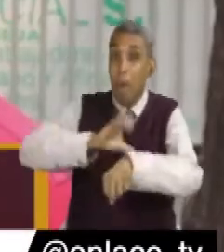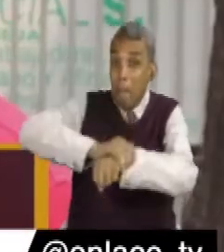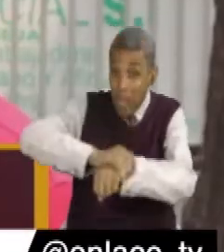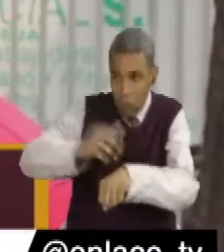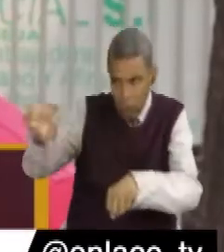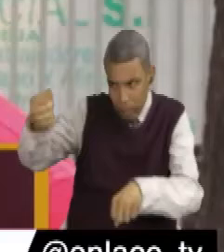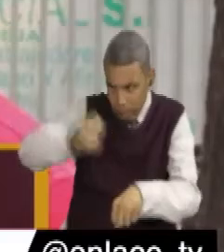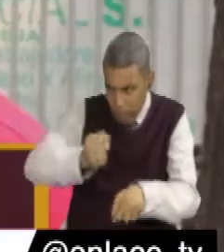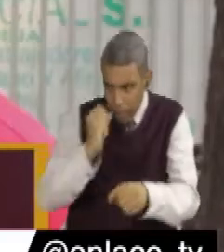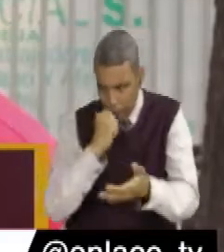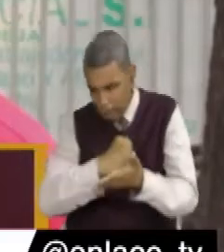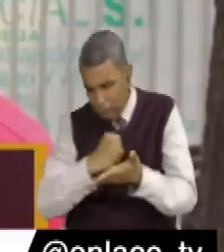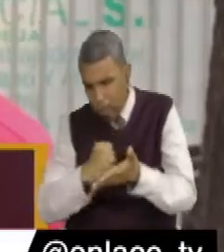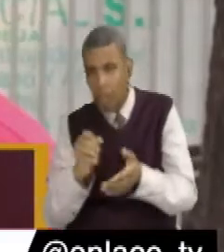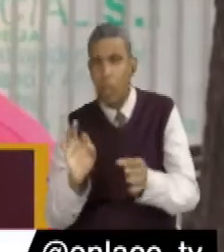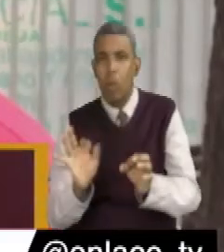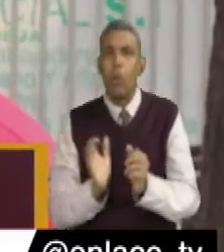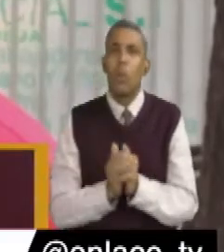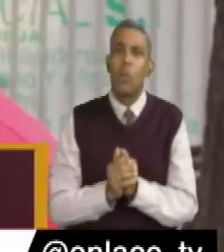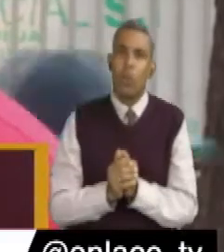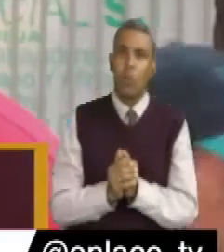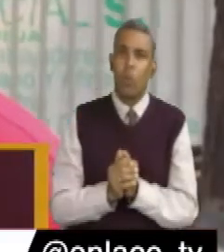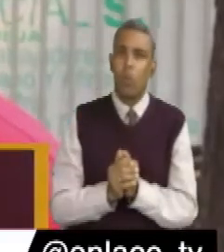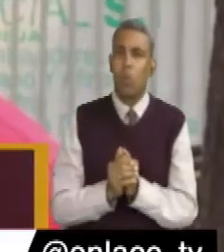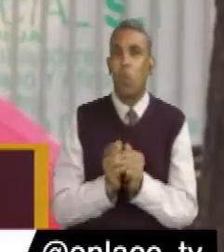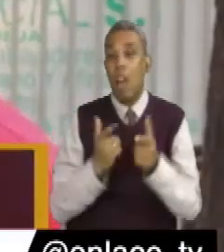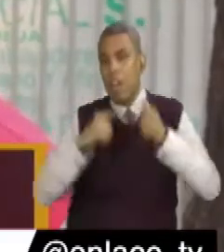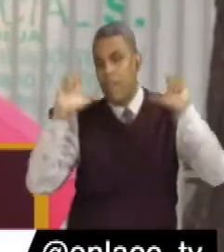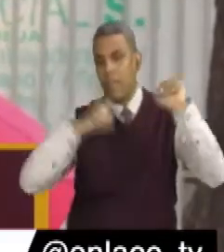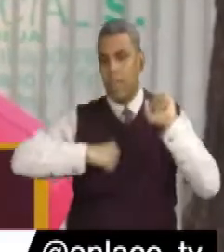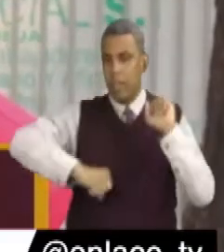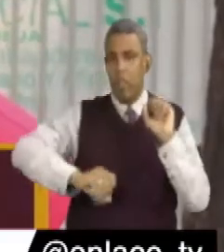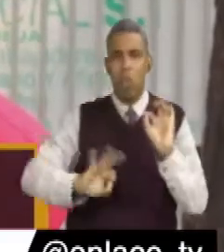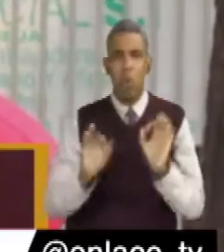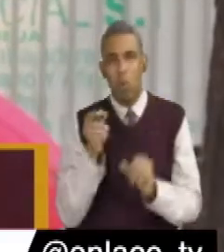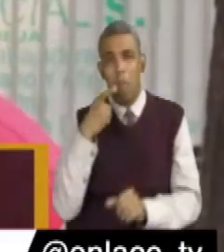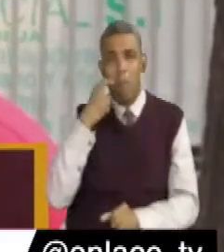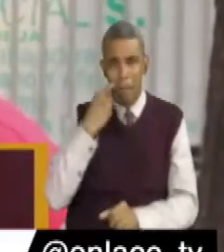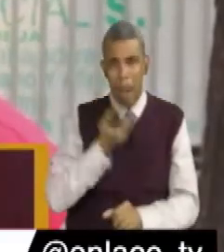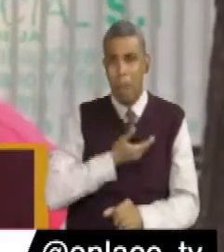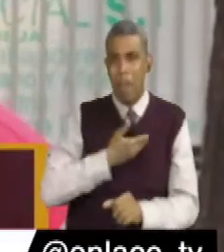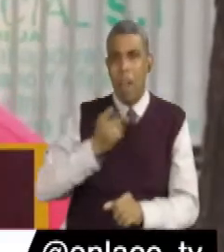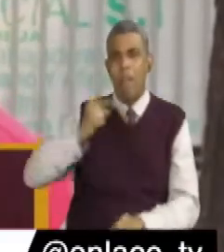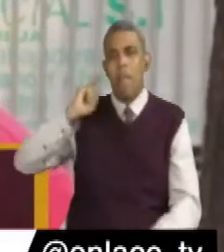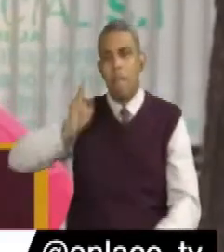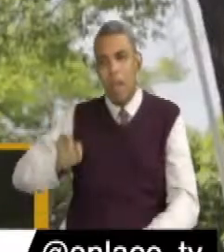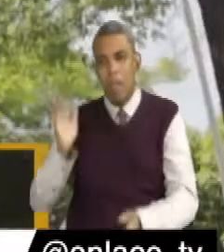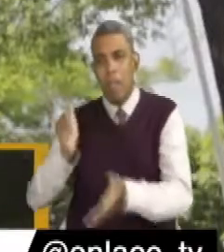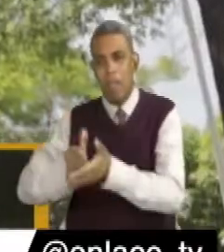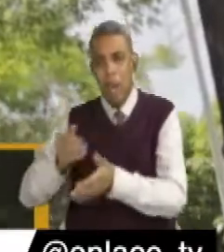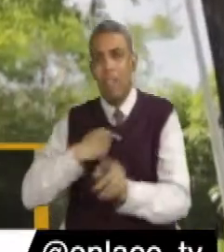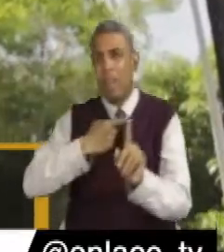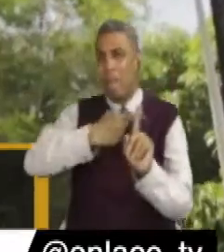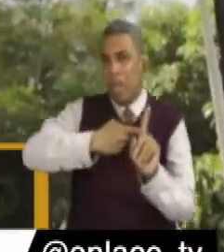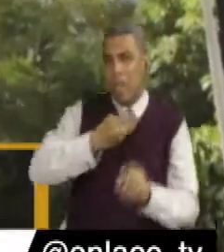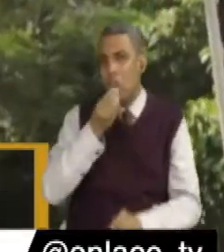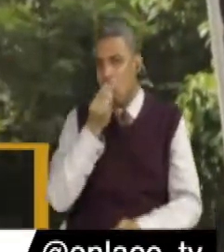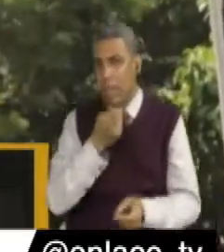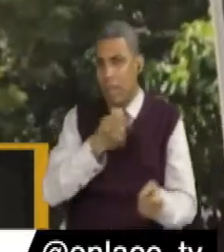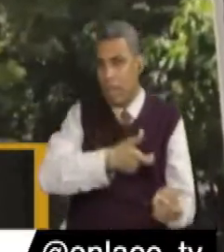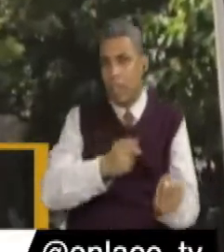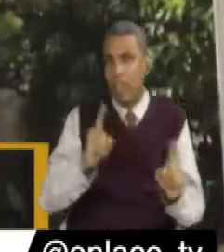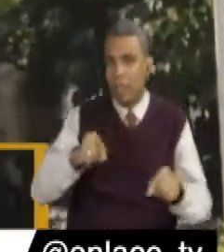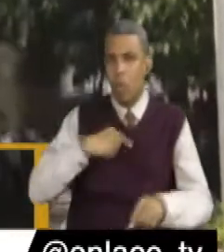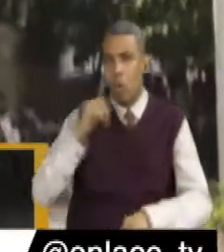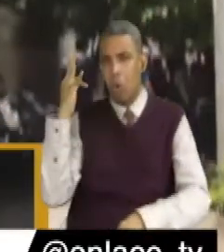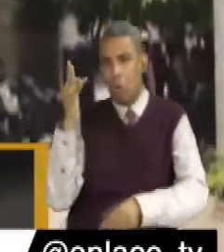alimentos, títulos de alimentos por familia y incidentes de tutela de salud y tutelas de salud. Arreglo